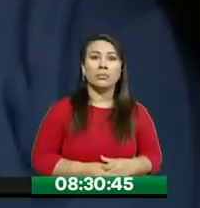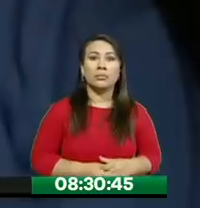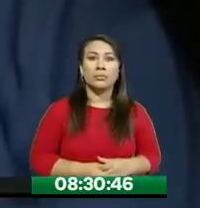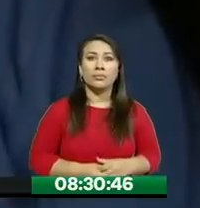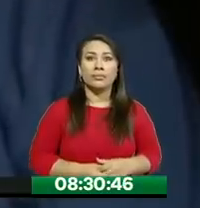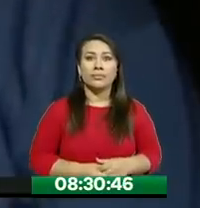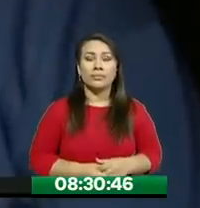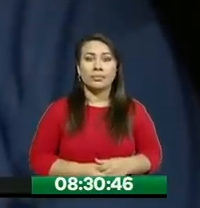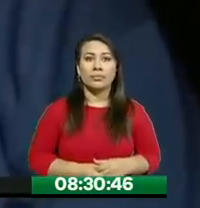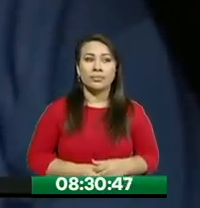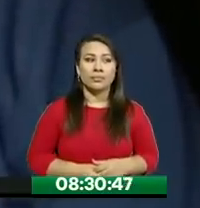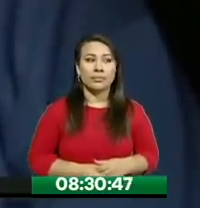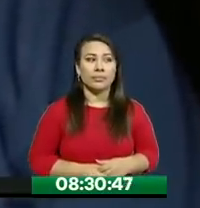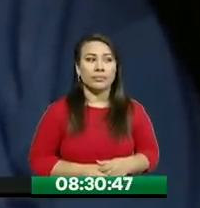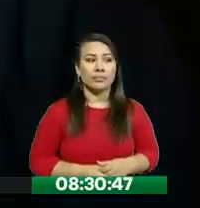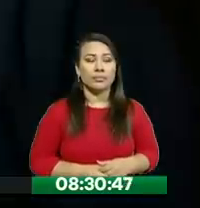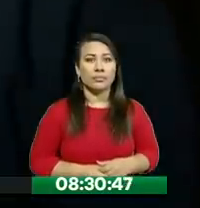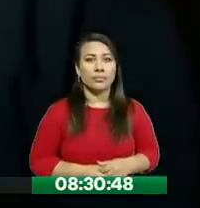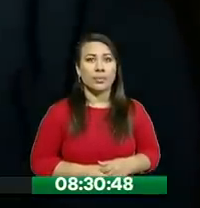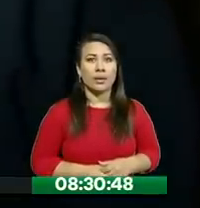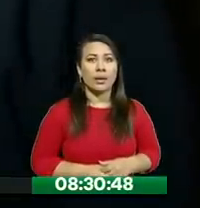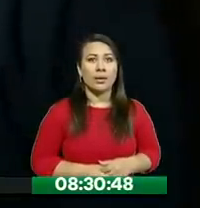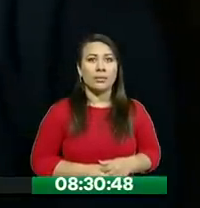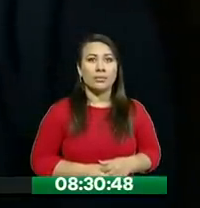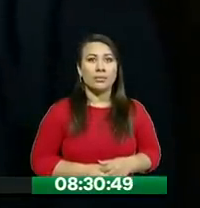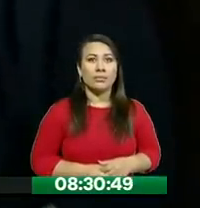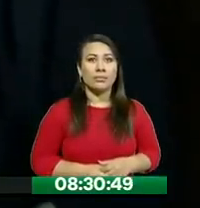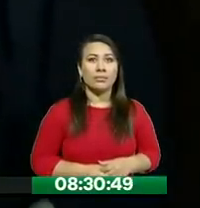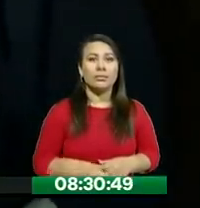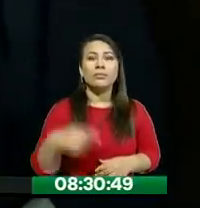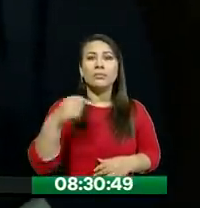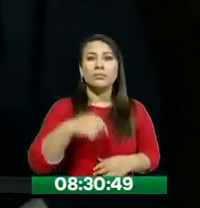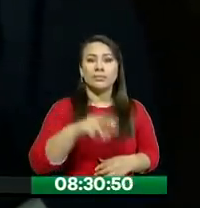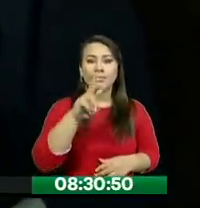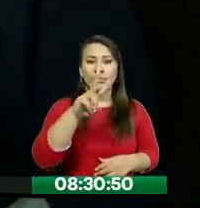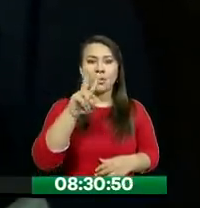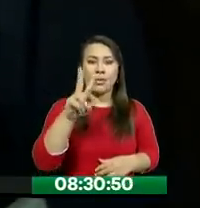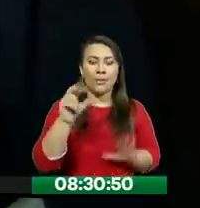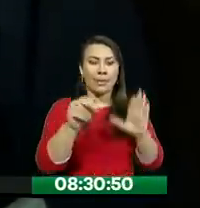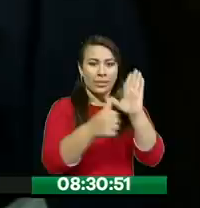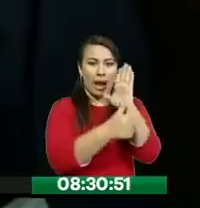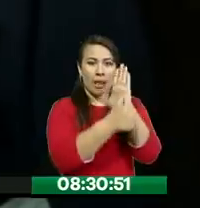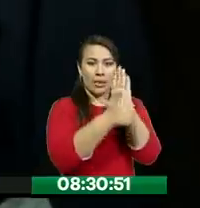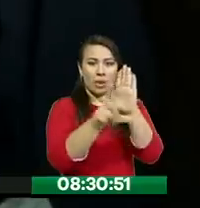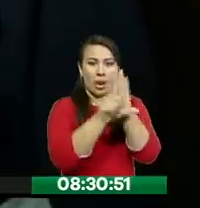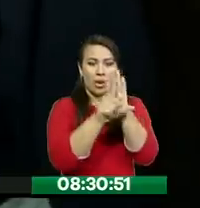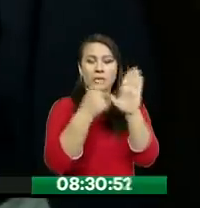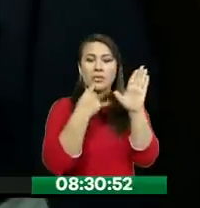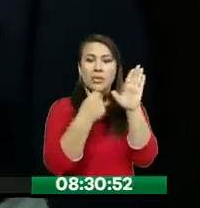como muere, como muerto mi amigo, como murió él. Digo. Informó José Morales.